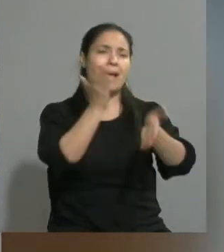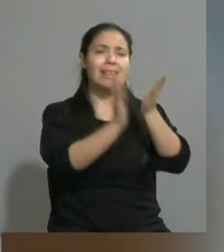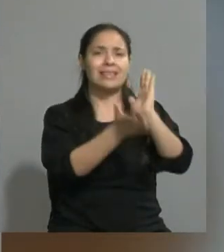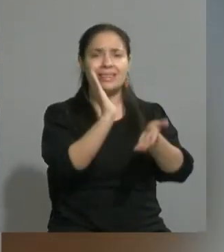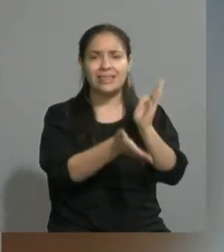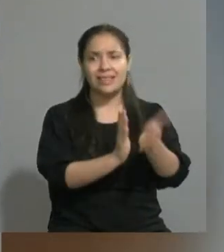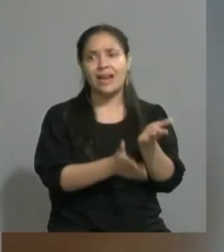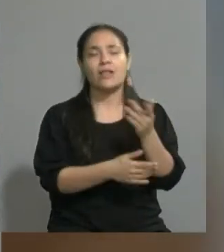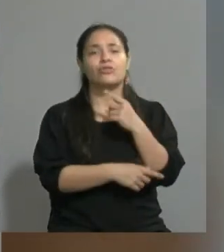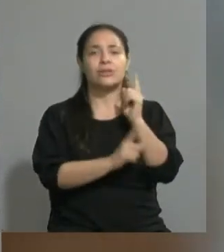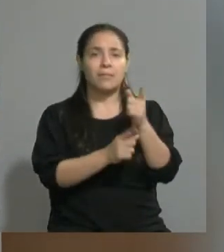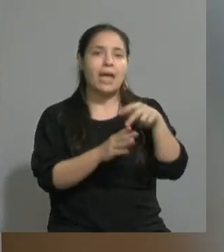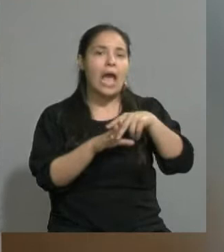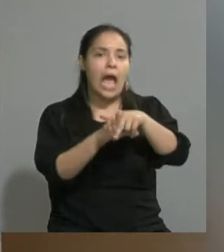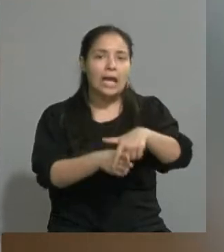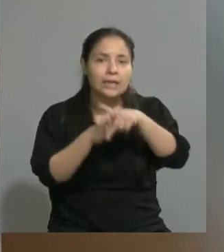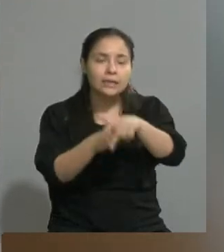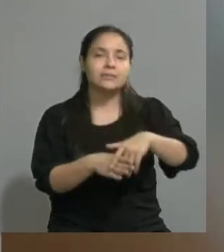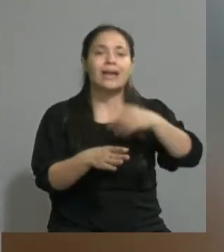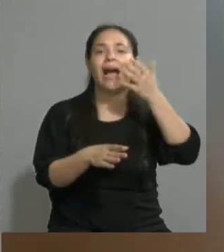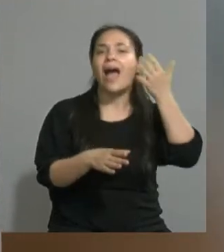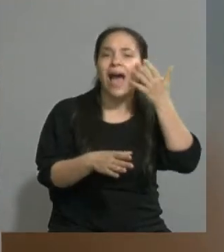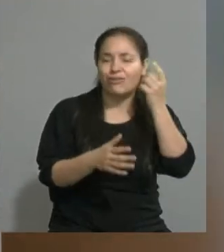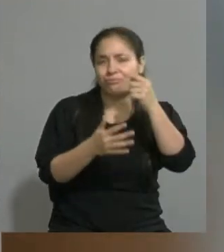los equinos, lo que pasa con los caballos, los gatos y todo.